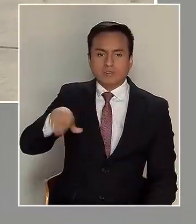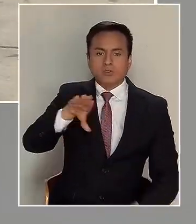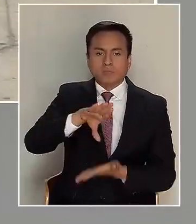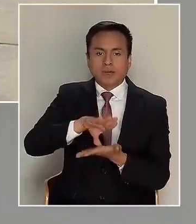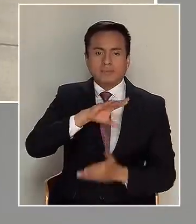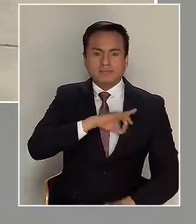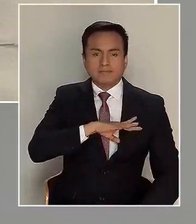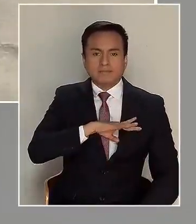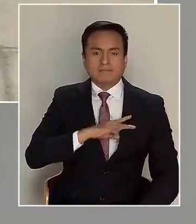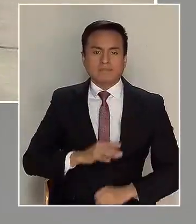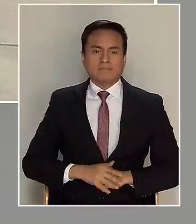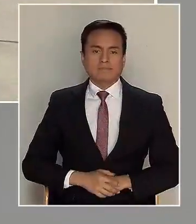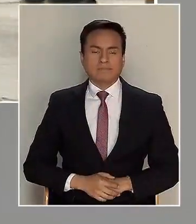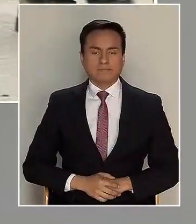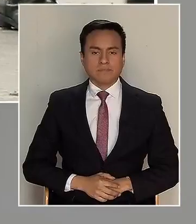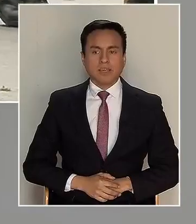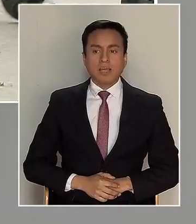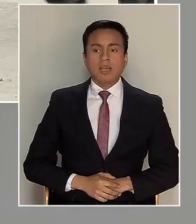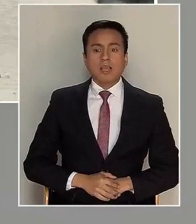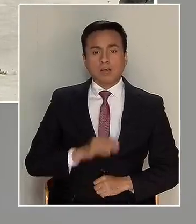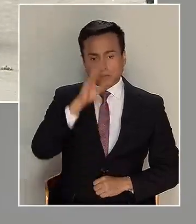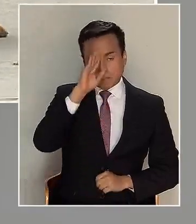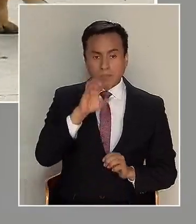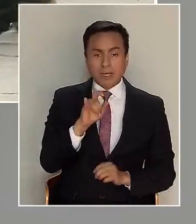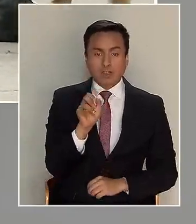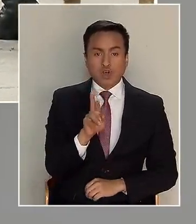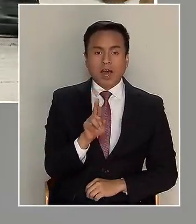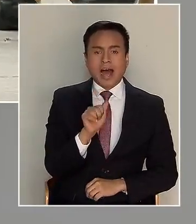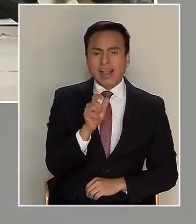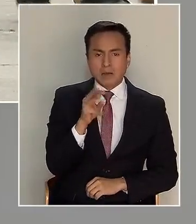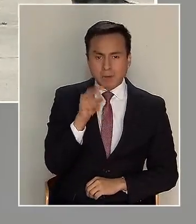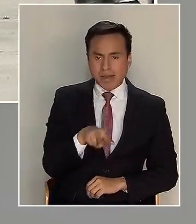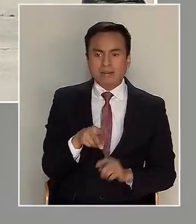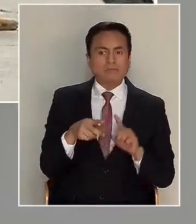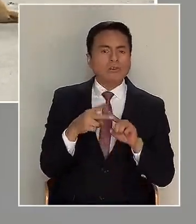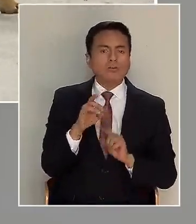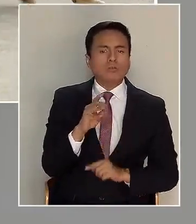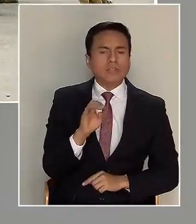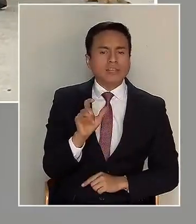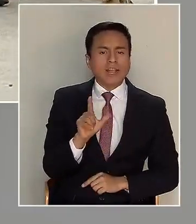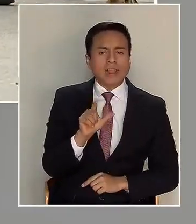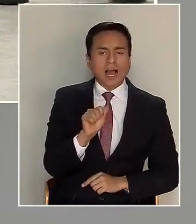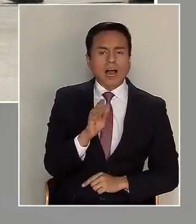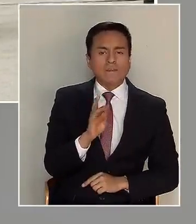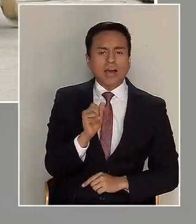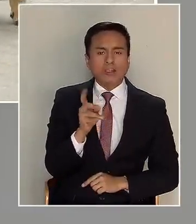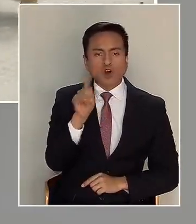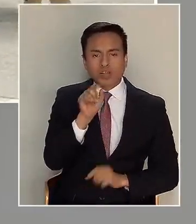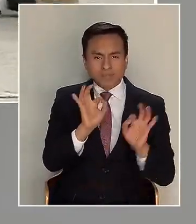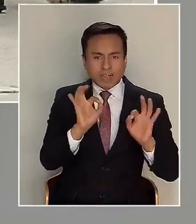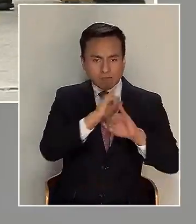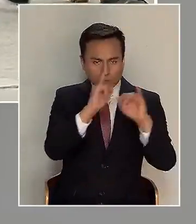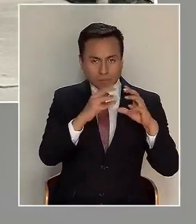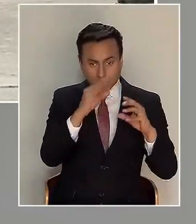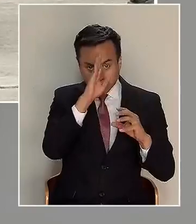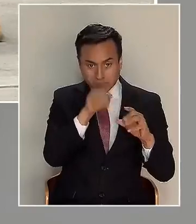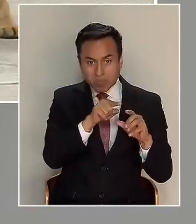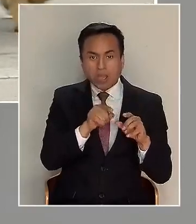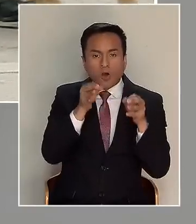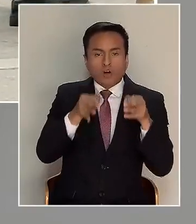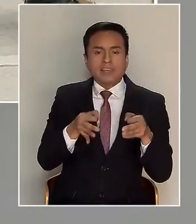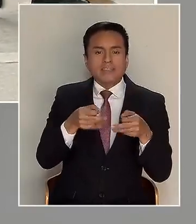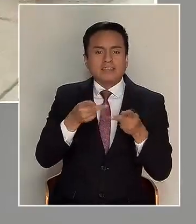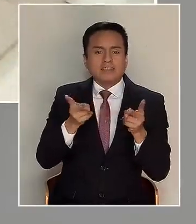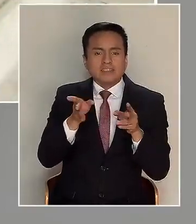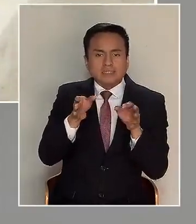nuestro país. Pastores alemanes, Golden Retriever y labradores de las especialidades de orden y